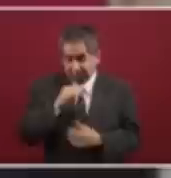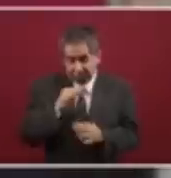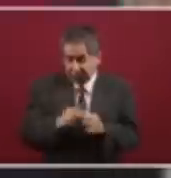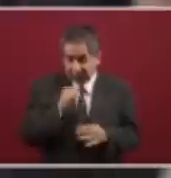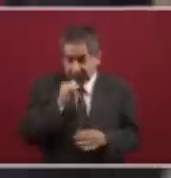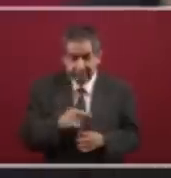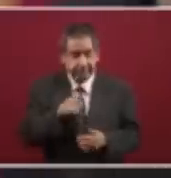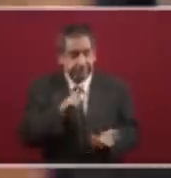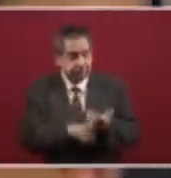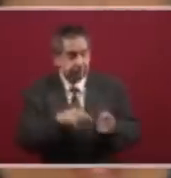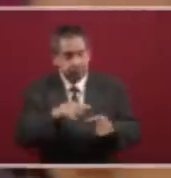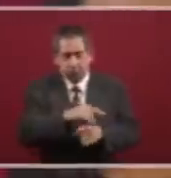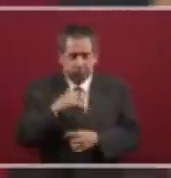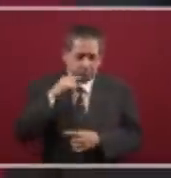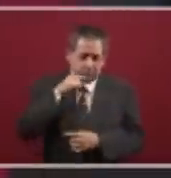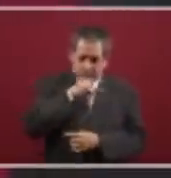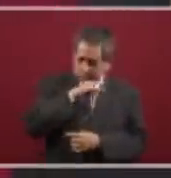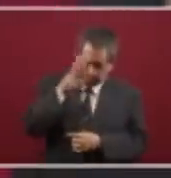supina